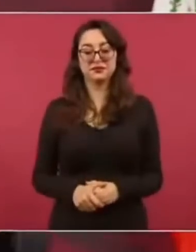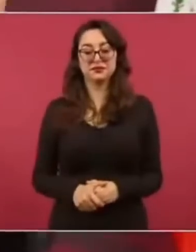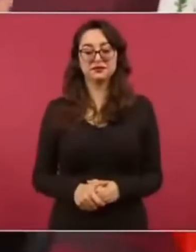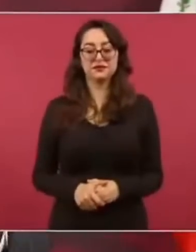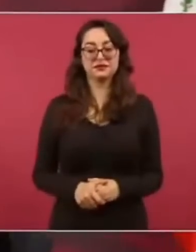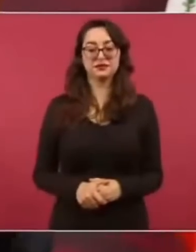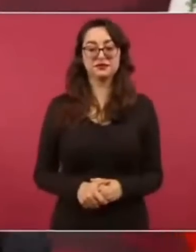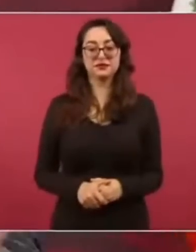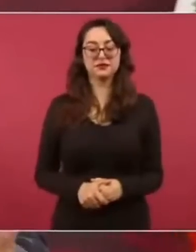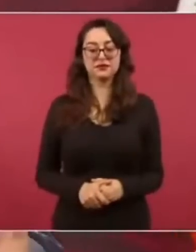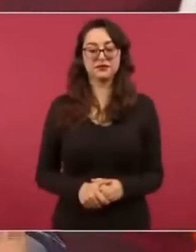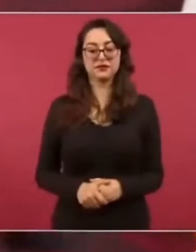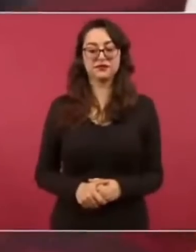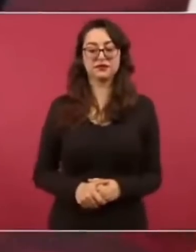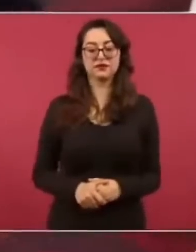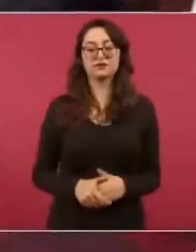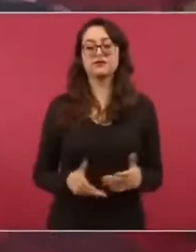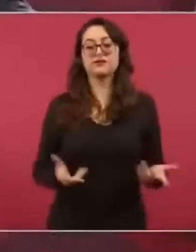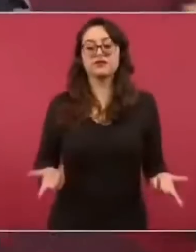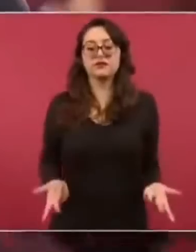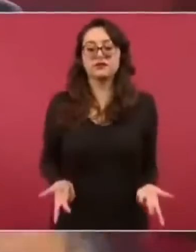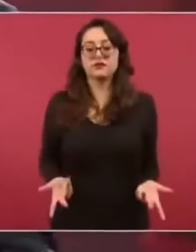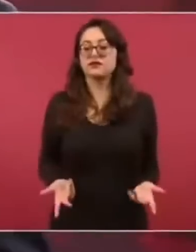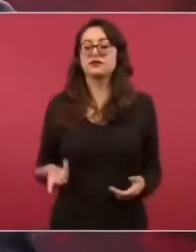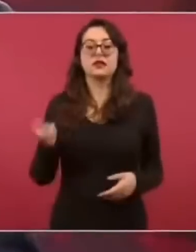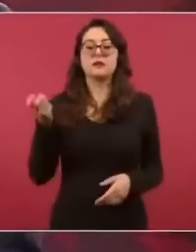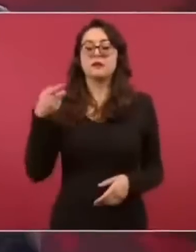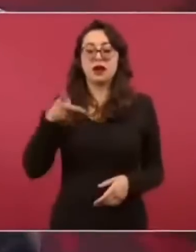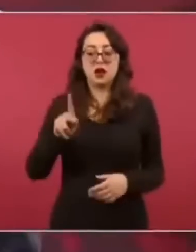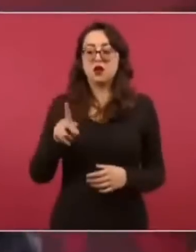fue presidente Zedillo, esto para los jóvenes,